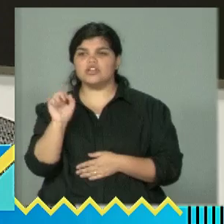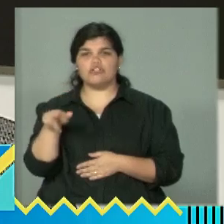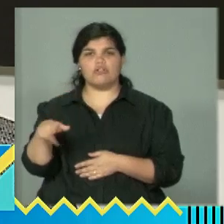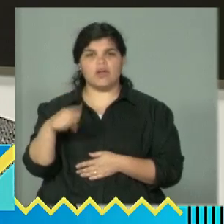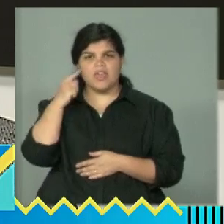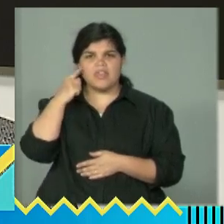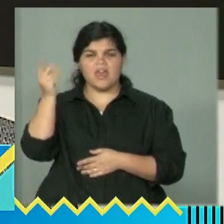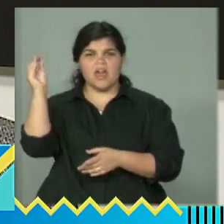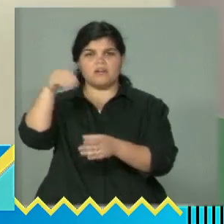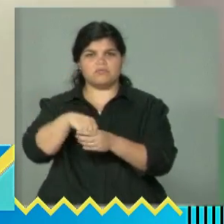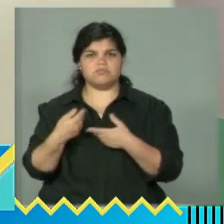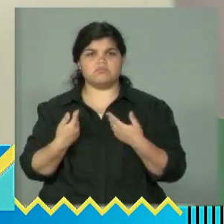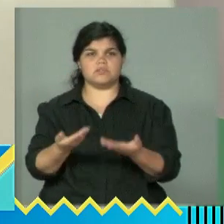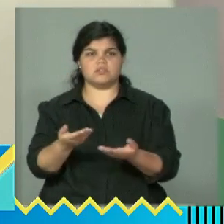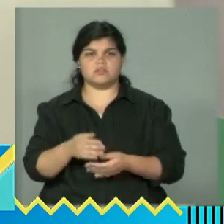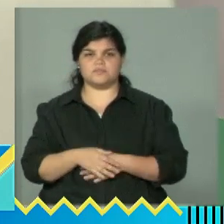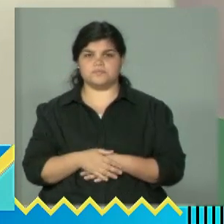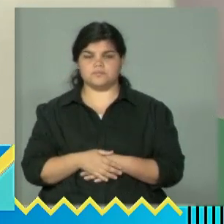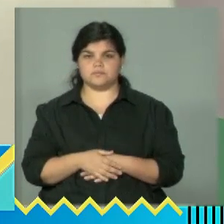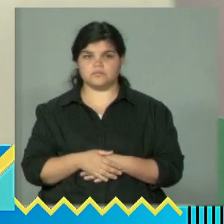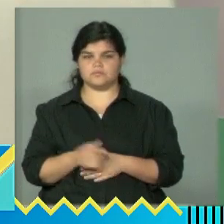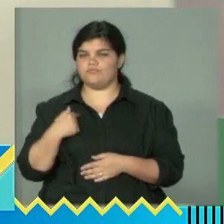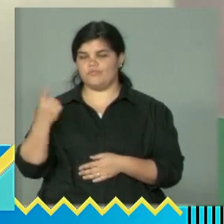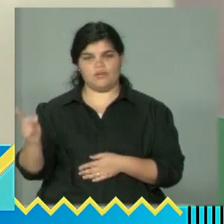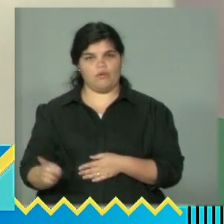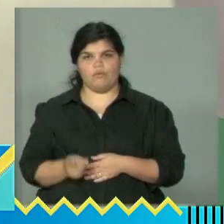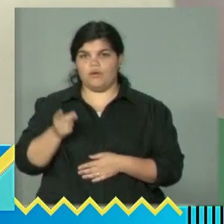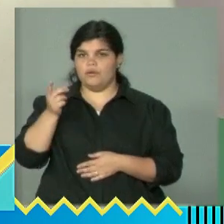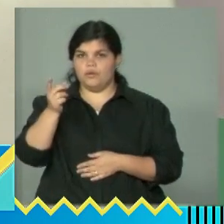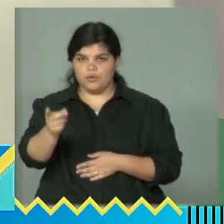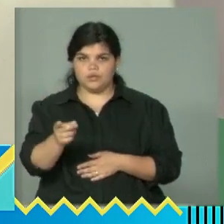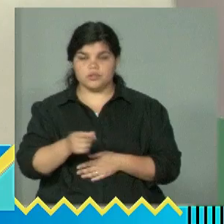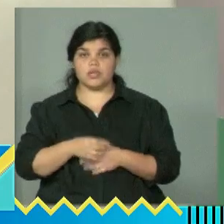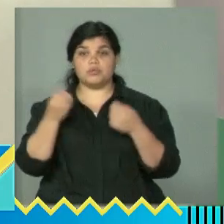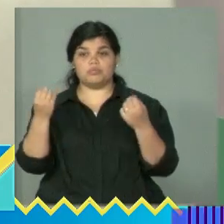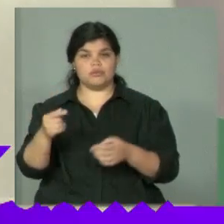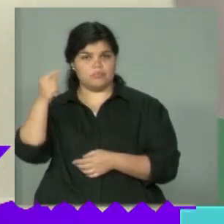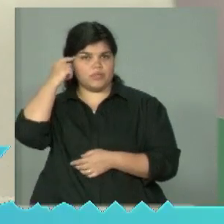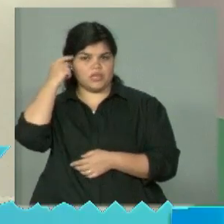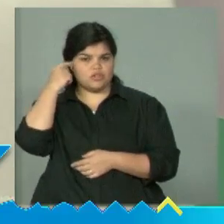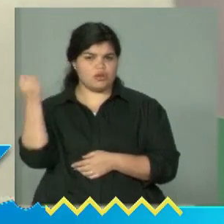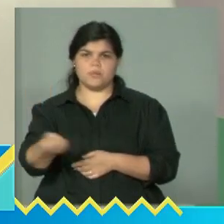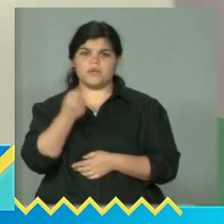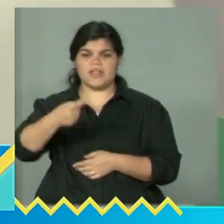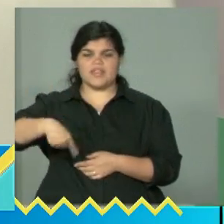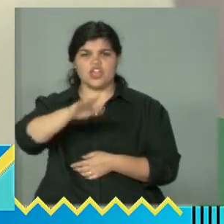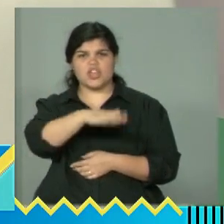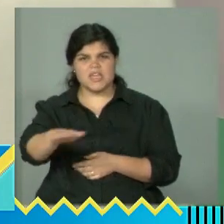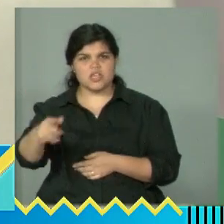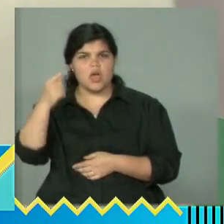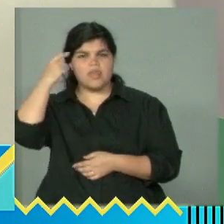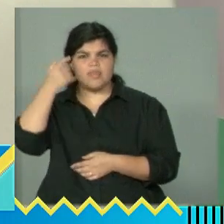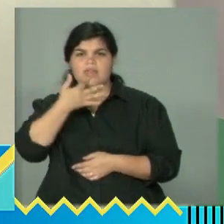solución? No, lo vivo súper orgullosa porque creo que es importante que los chicos desde chico tomen conciencia de las